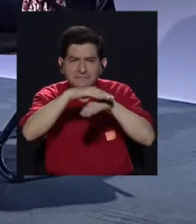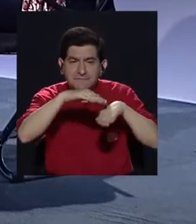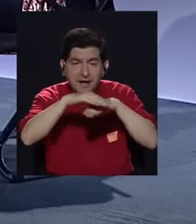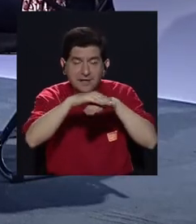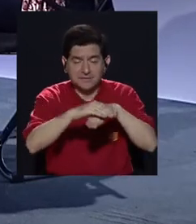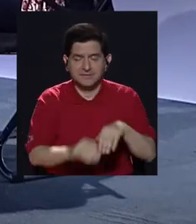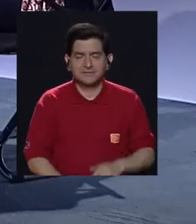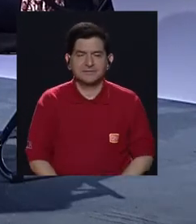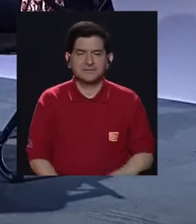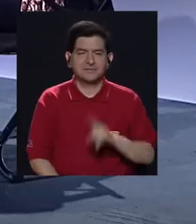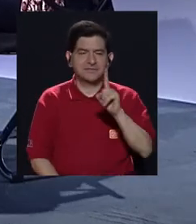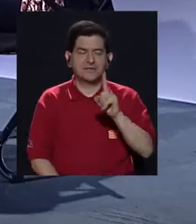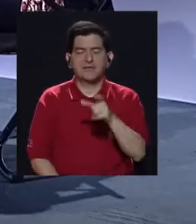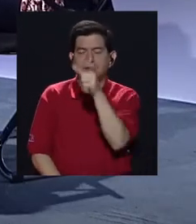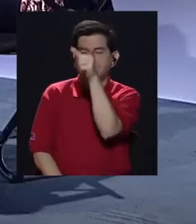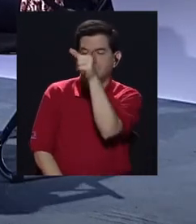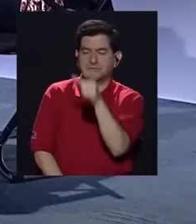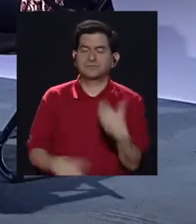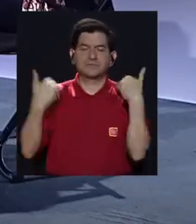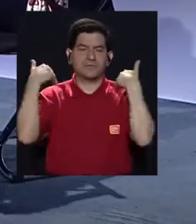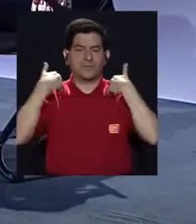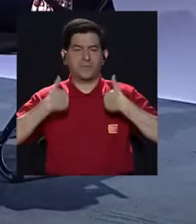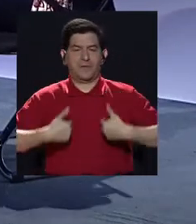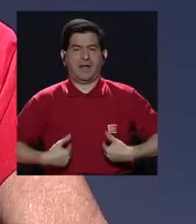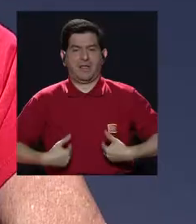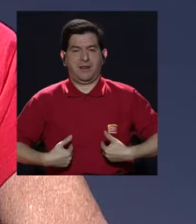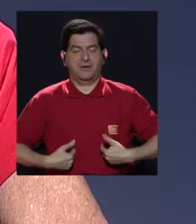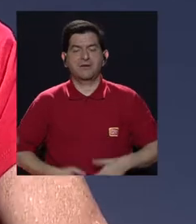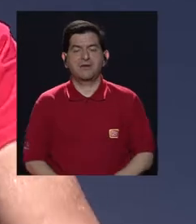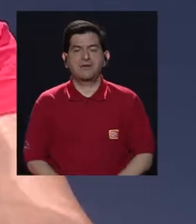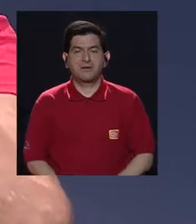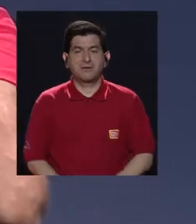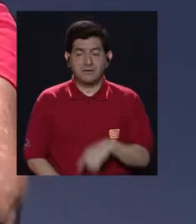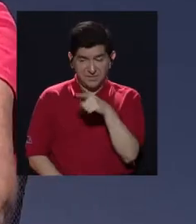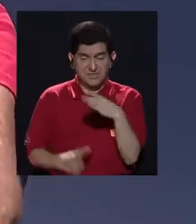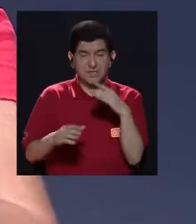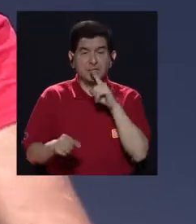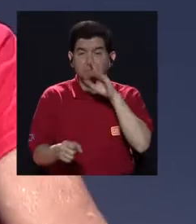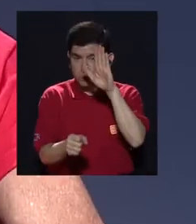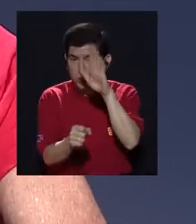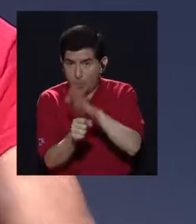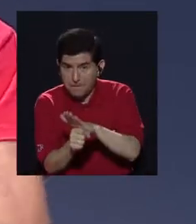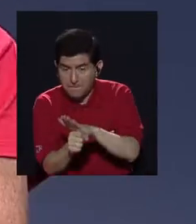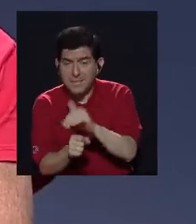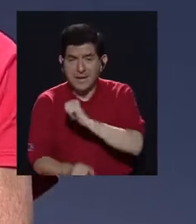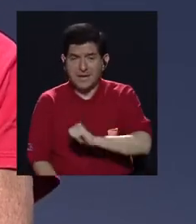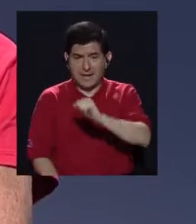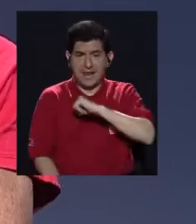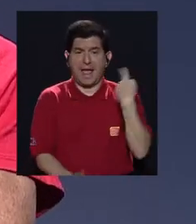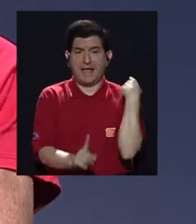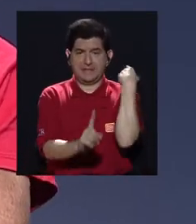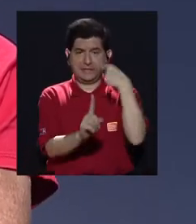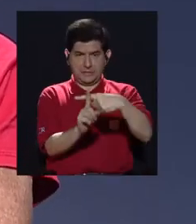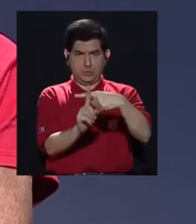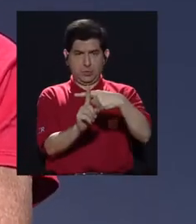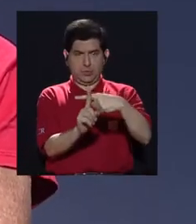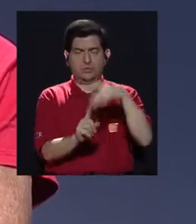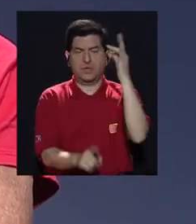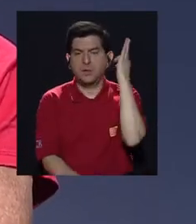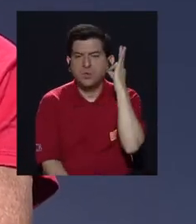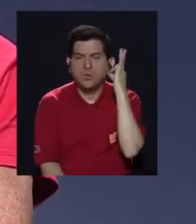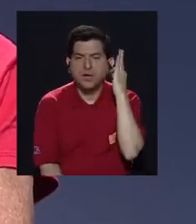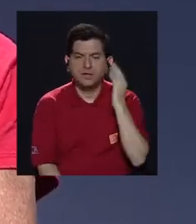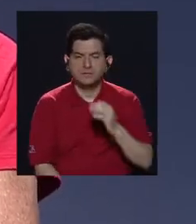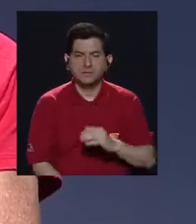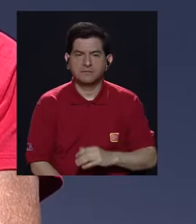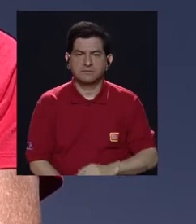de un ser humano y si lográramos eso una actitud positiva en